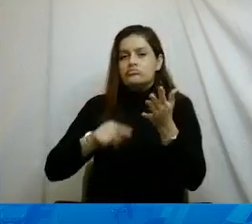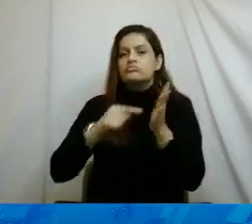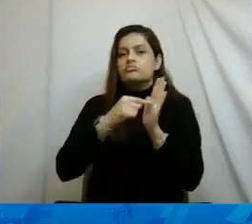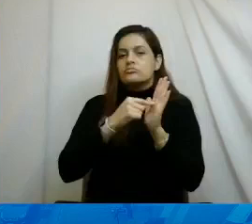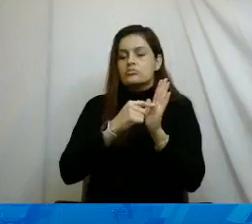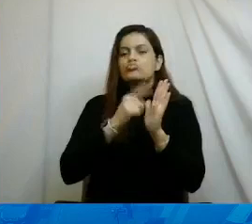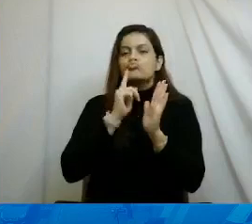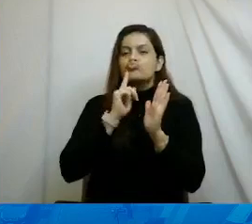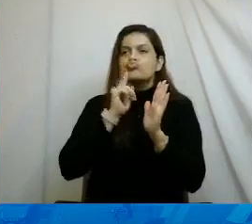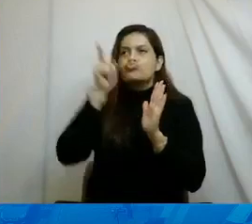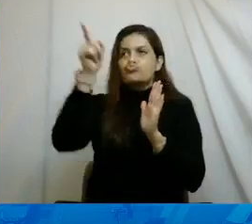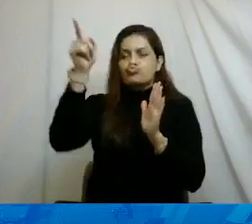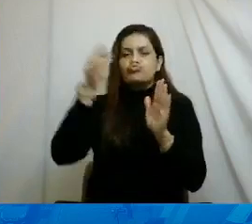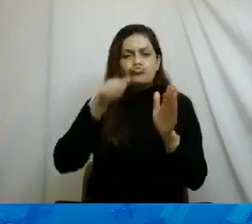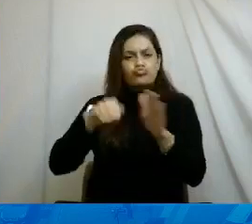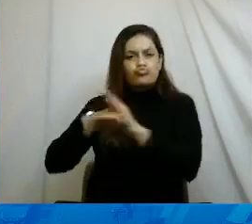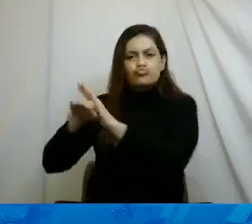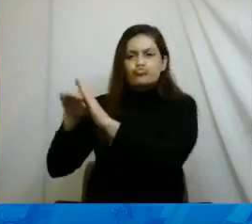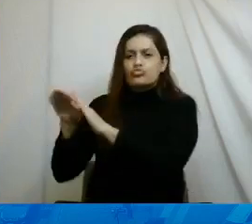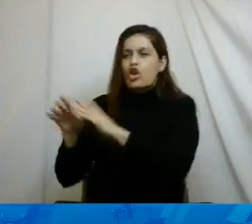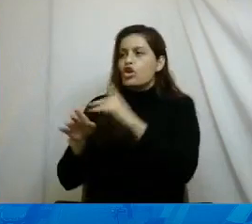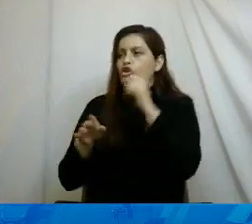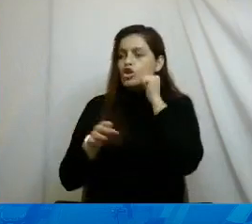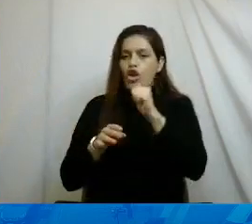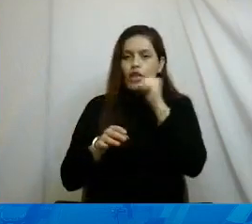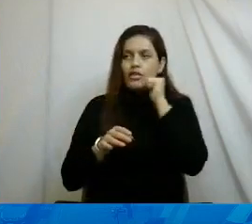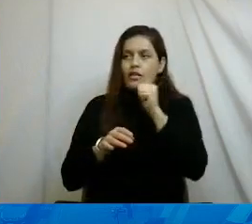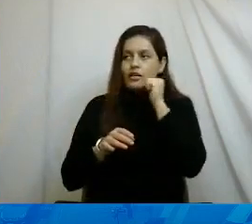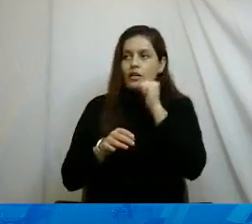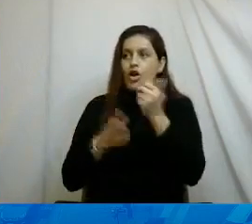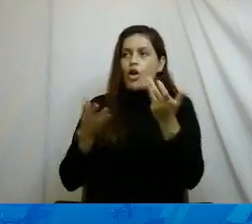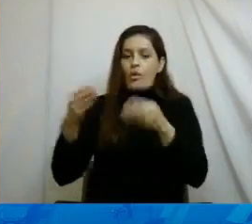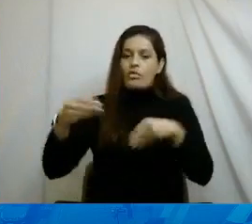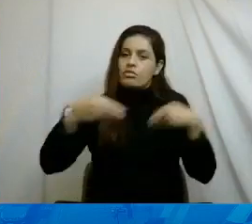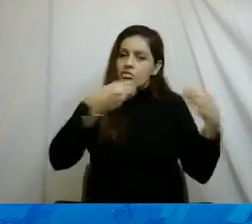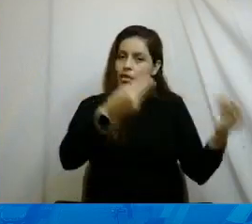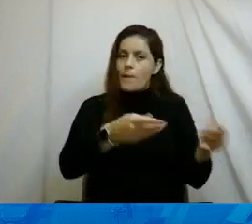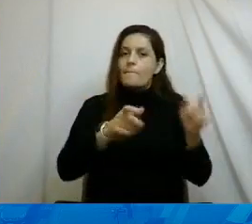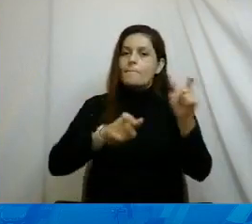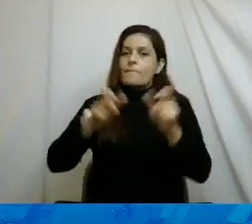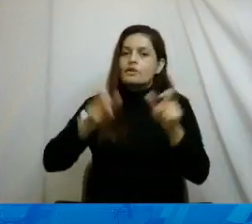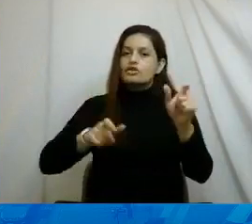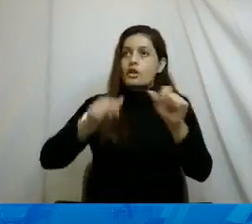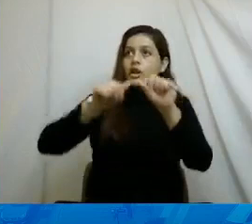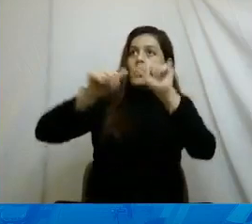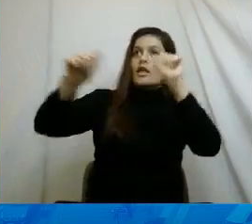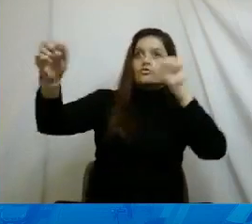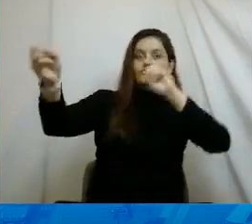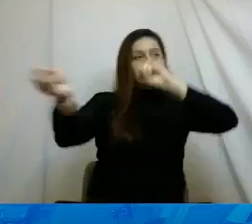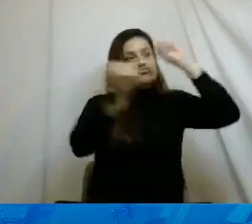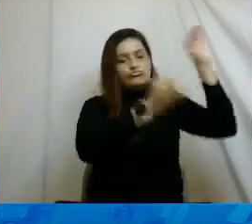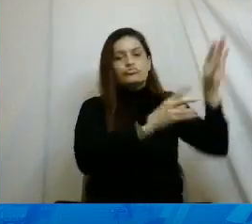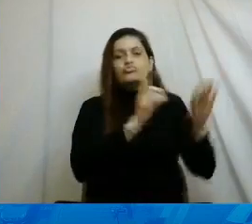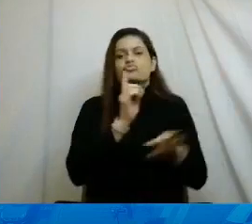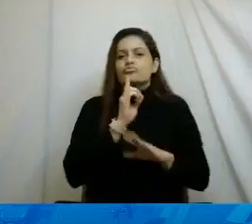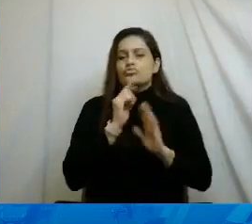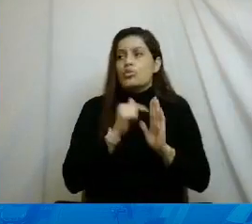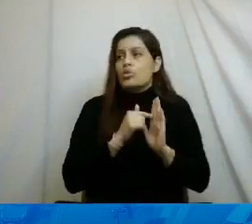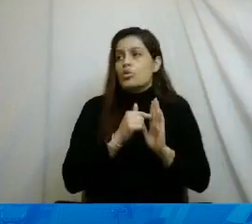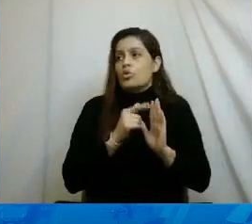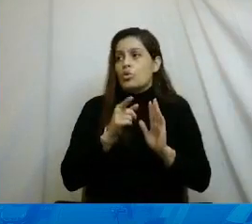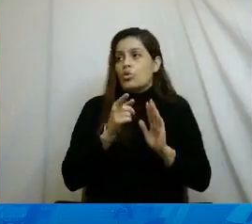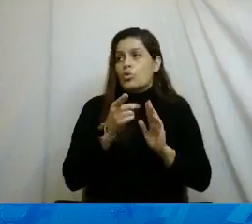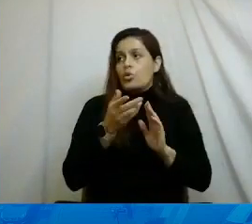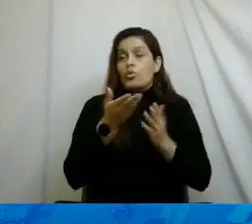entregan para que trabajen a diario y cómo son trasladados a las personas que están a mayor distancia. Cuando quiera,